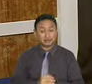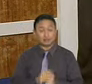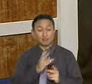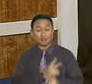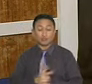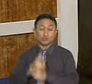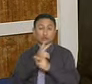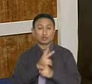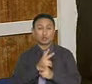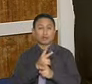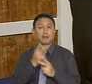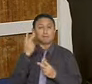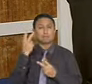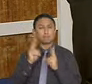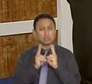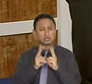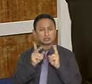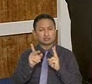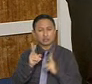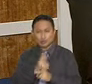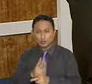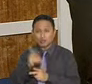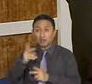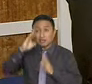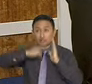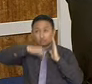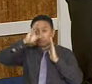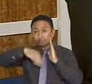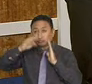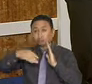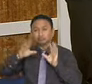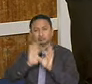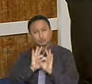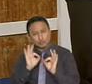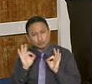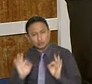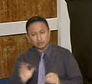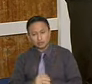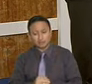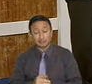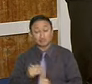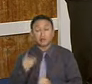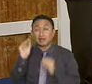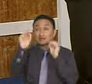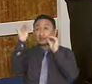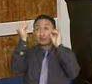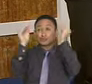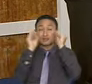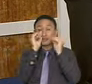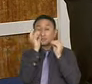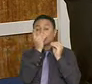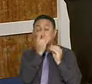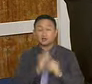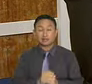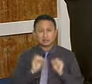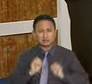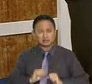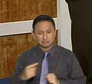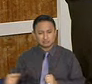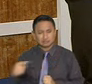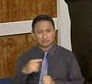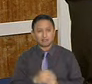cuidarlo así los vecinos que cuiden sus fachadas que estén limpias con esos adornos de las Flores Cuál es la flor